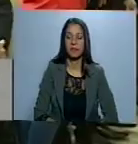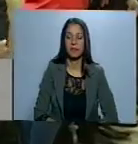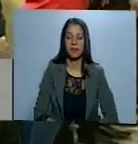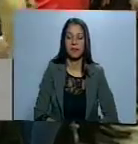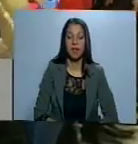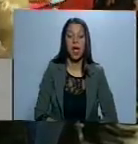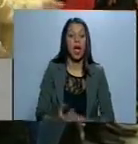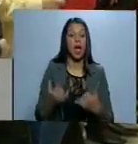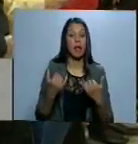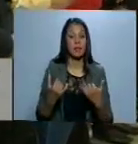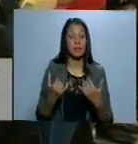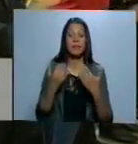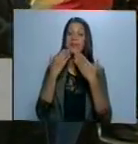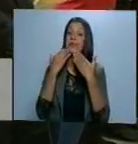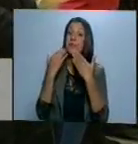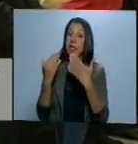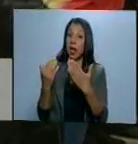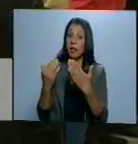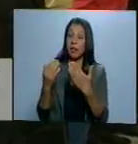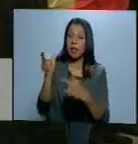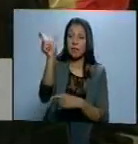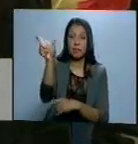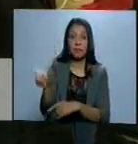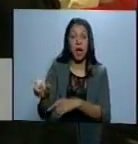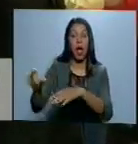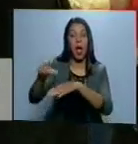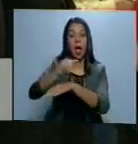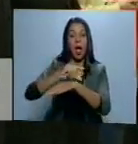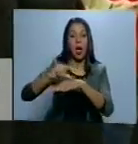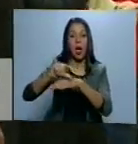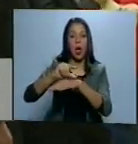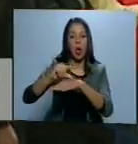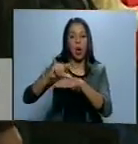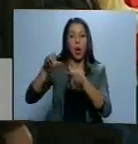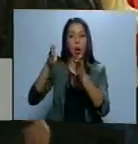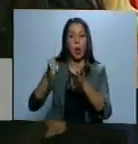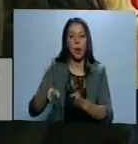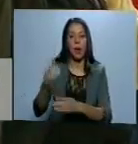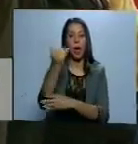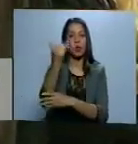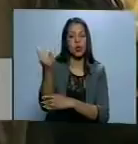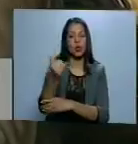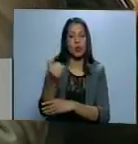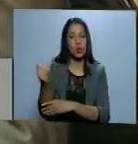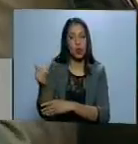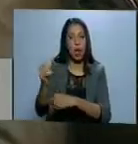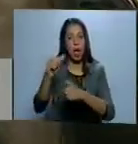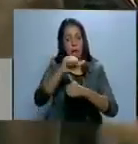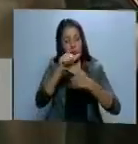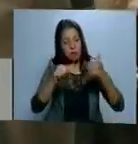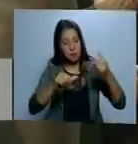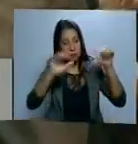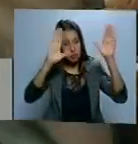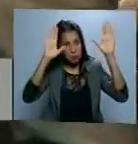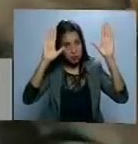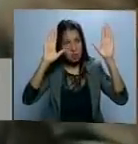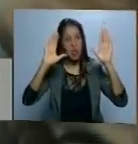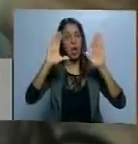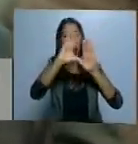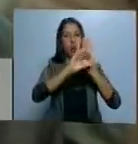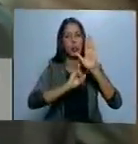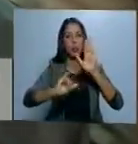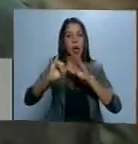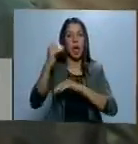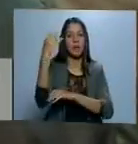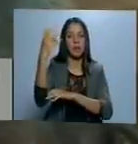Agradecemos también al gobernador su subordinación ante el poder constituyente originario,